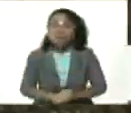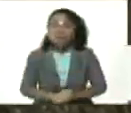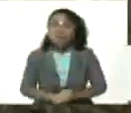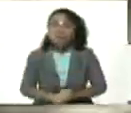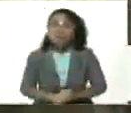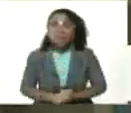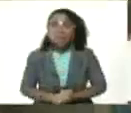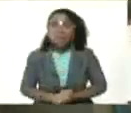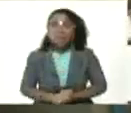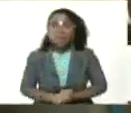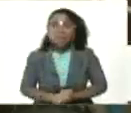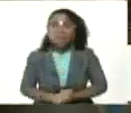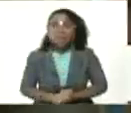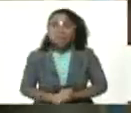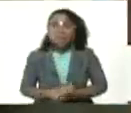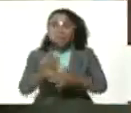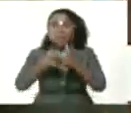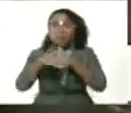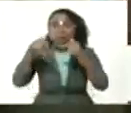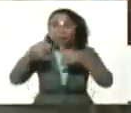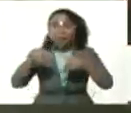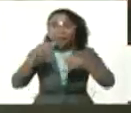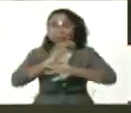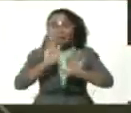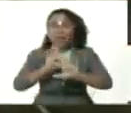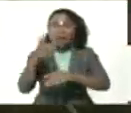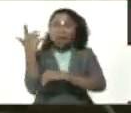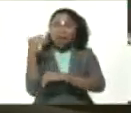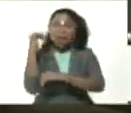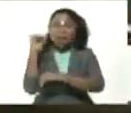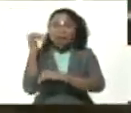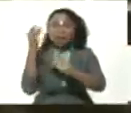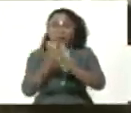Ok, y aquí ya tenemos